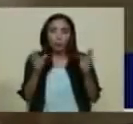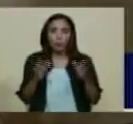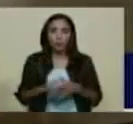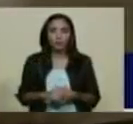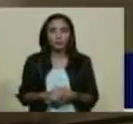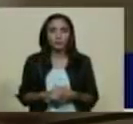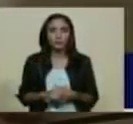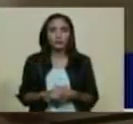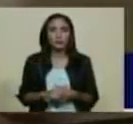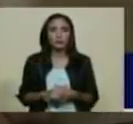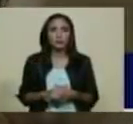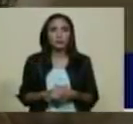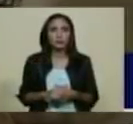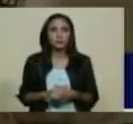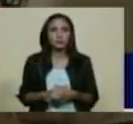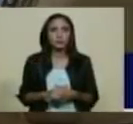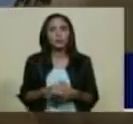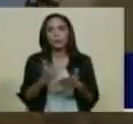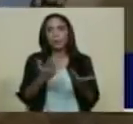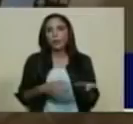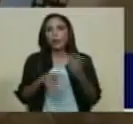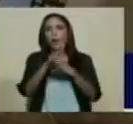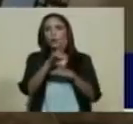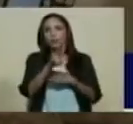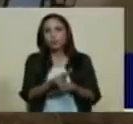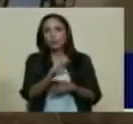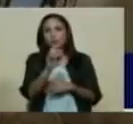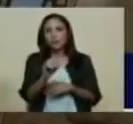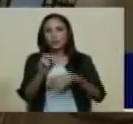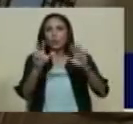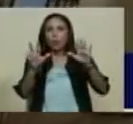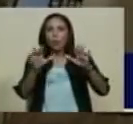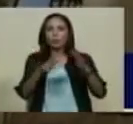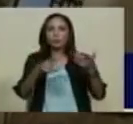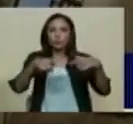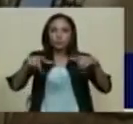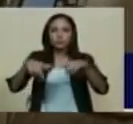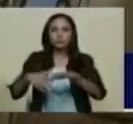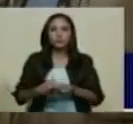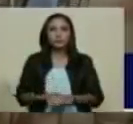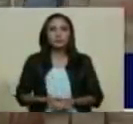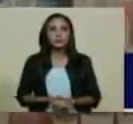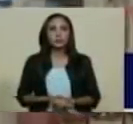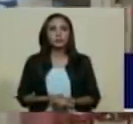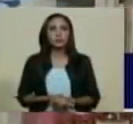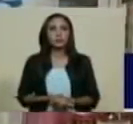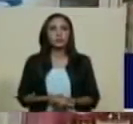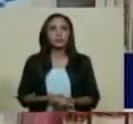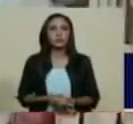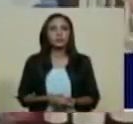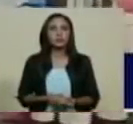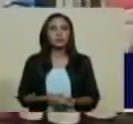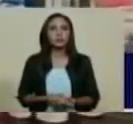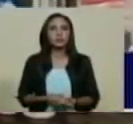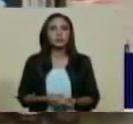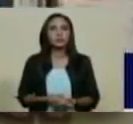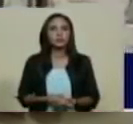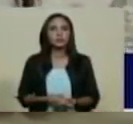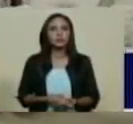cuales comprenden alrededor de 208 sedes o espacios núcleos distribuidos a nivel